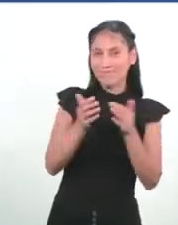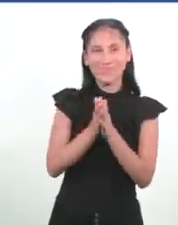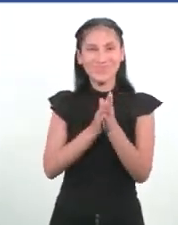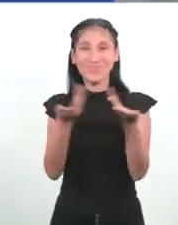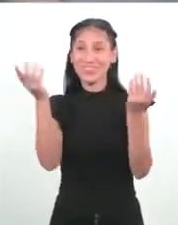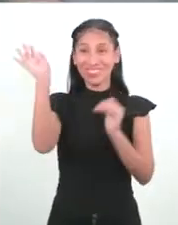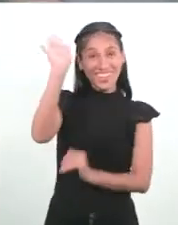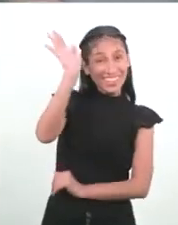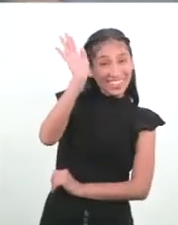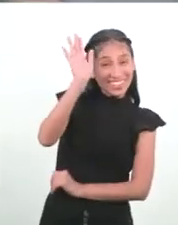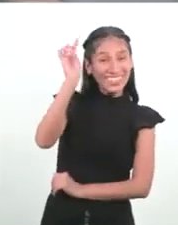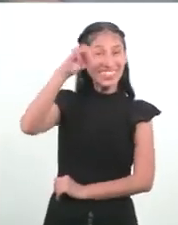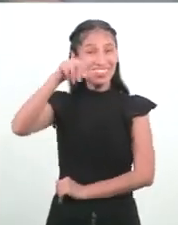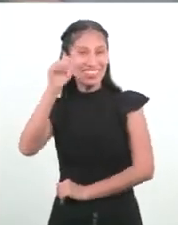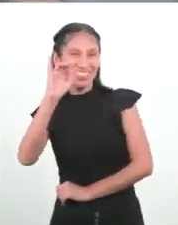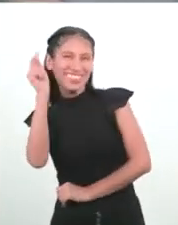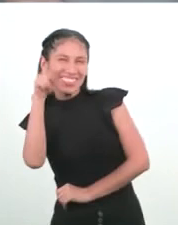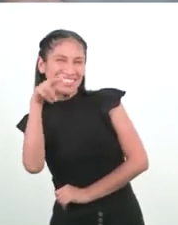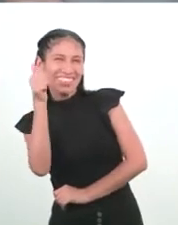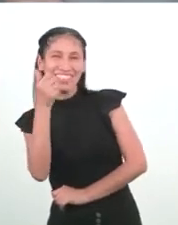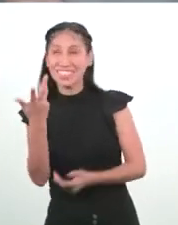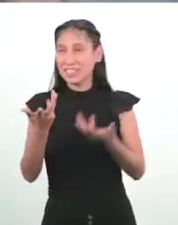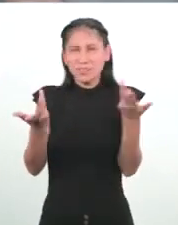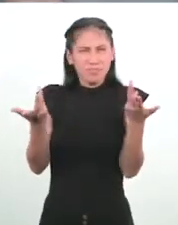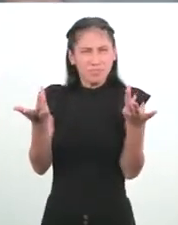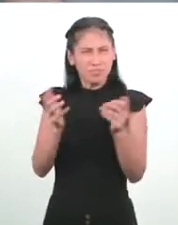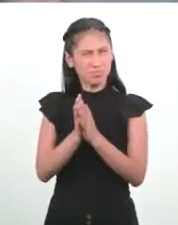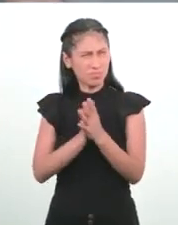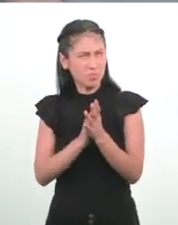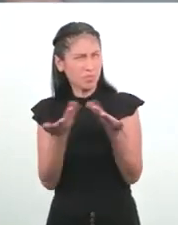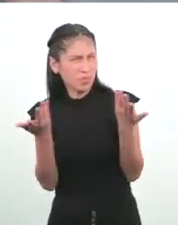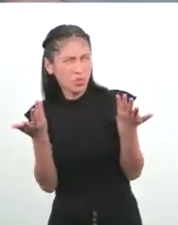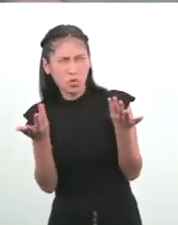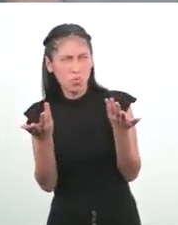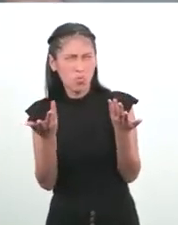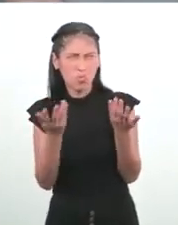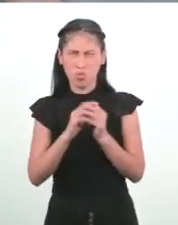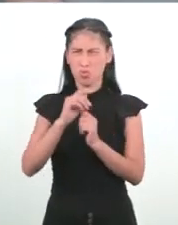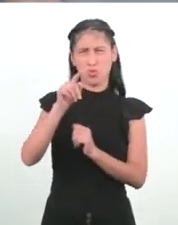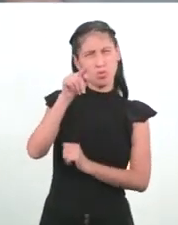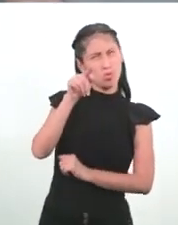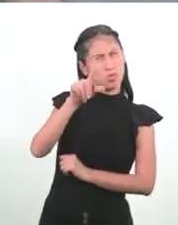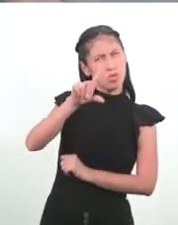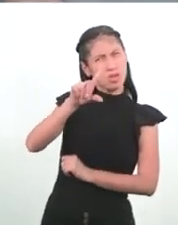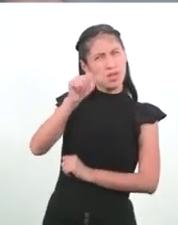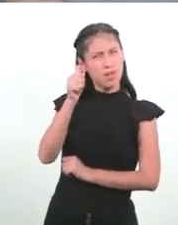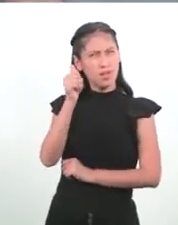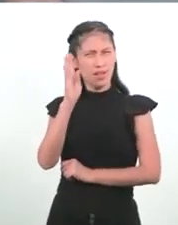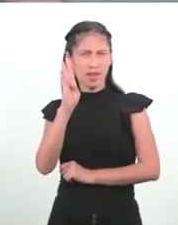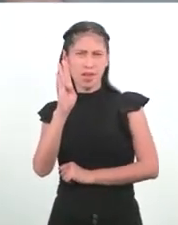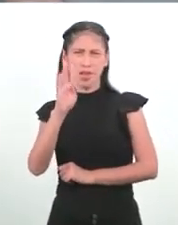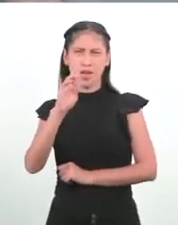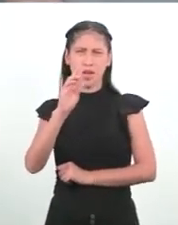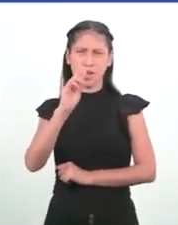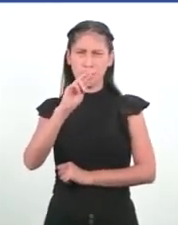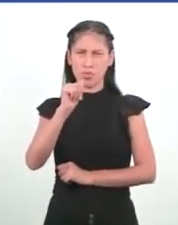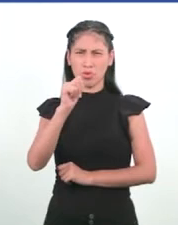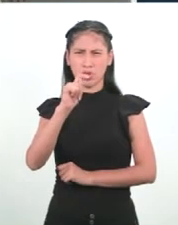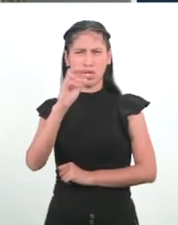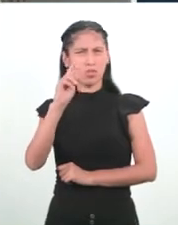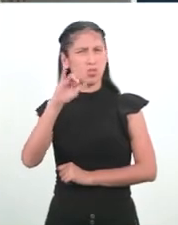iniciado. ¡Hola, Mariana! ¿Cómo surge la idea de Laboratoria y en qué consiste tu